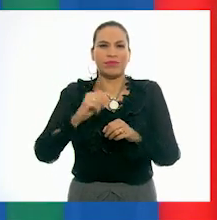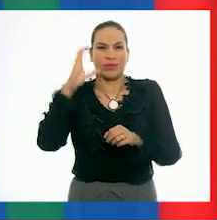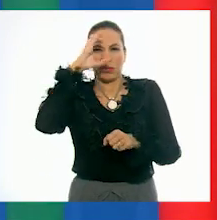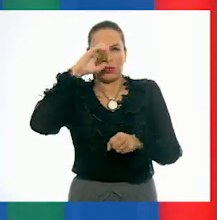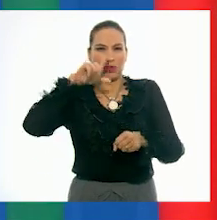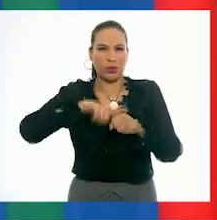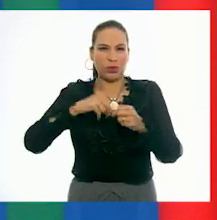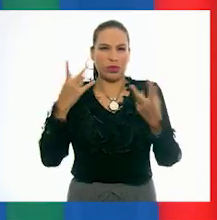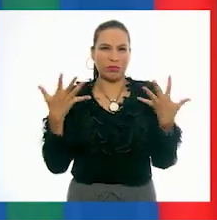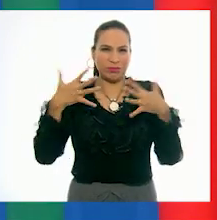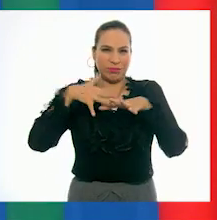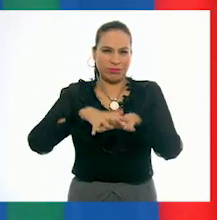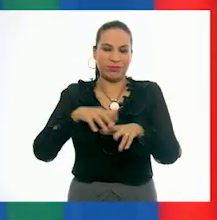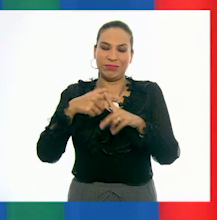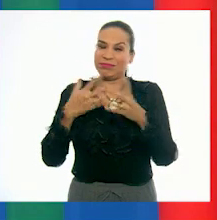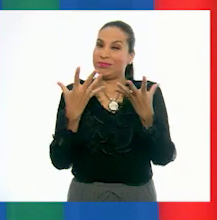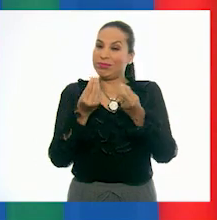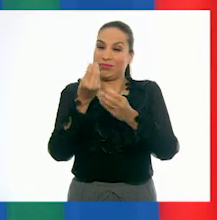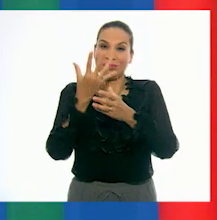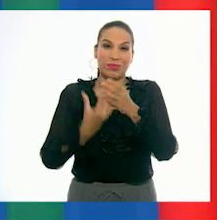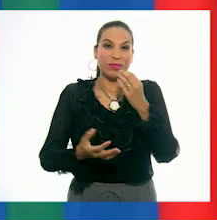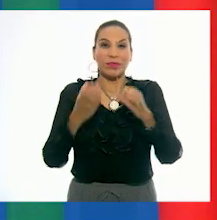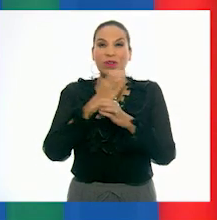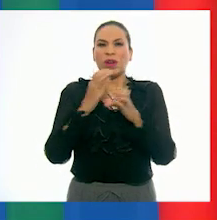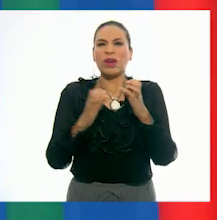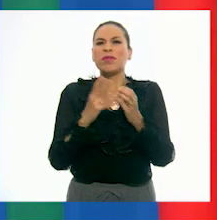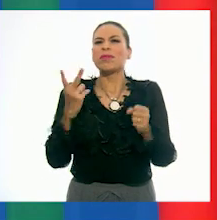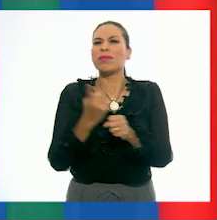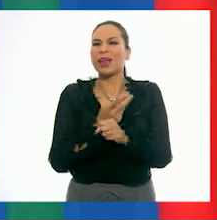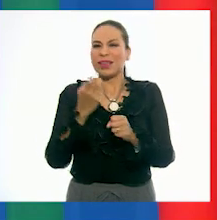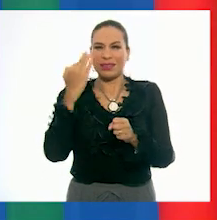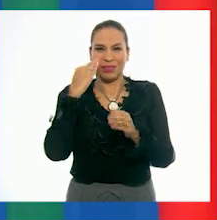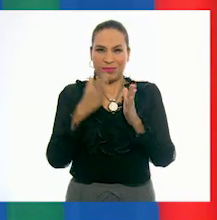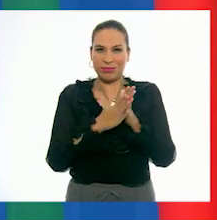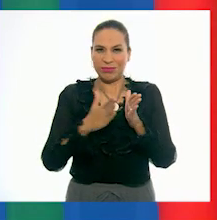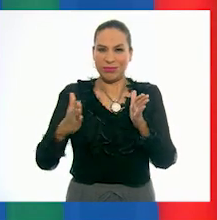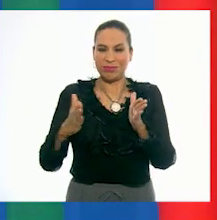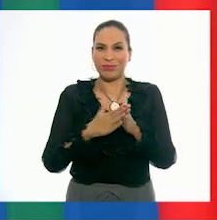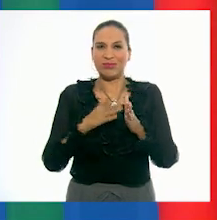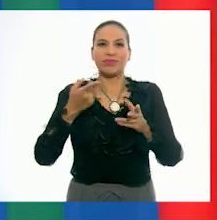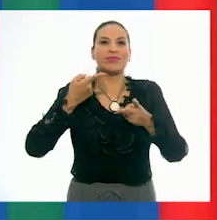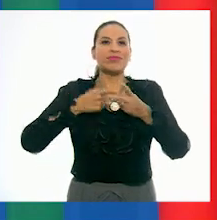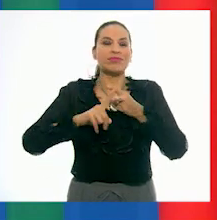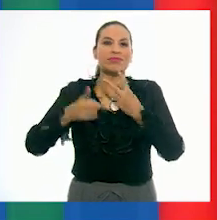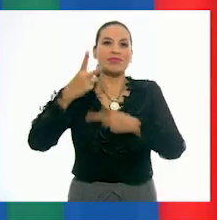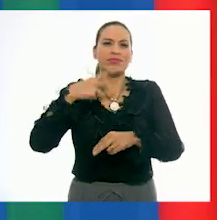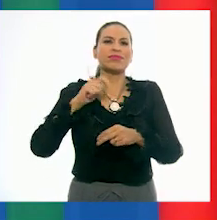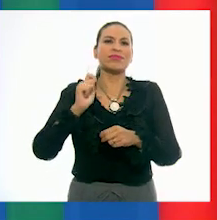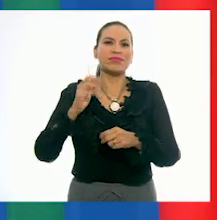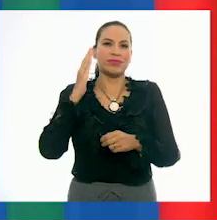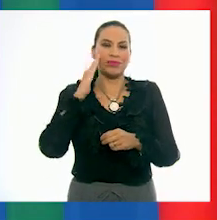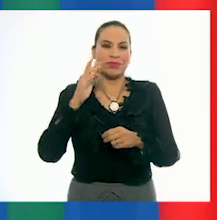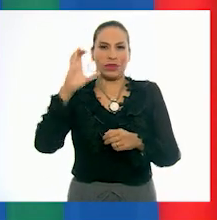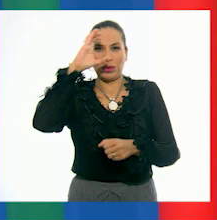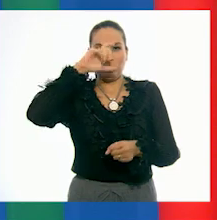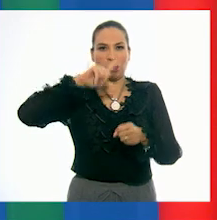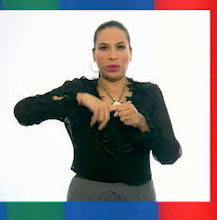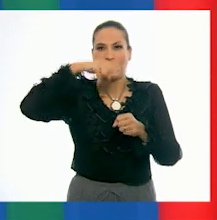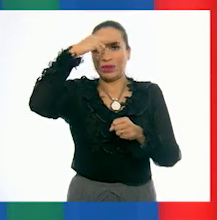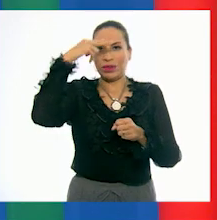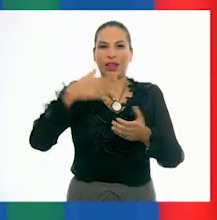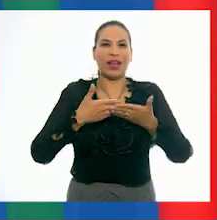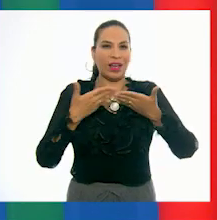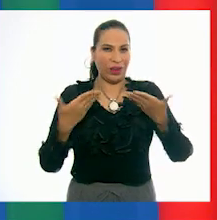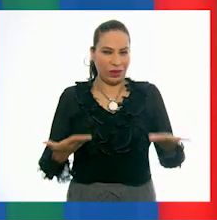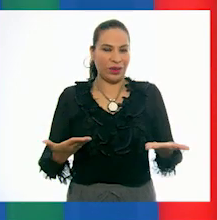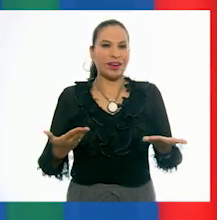fue muchísimo lo que sucedió en este periodo y dio origen en gran parte a la cultura mexicana que